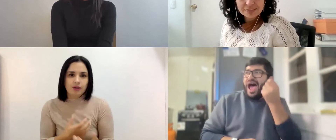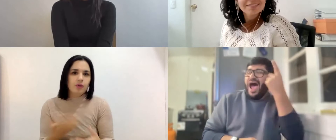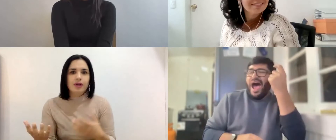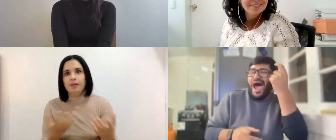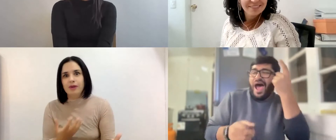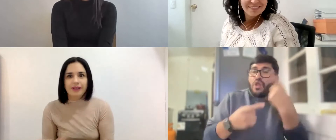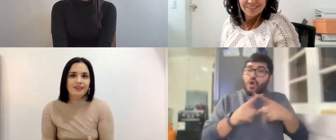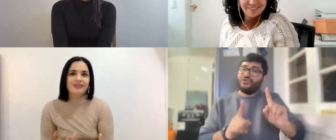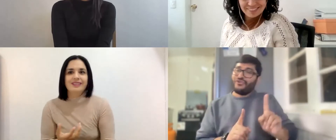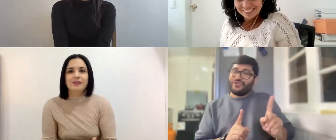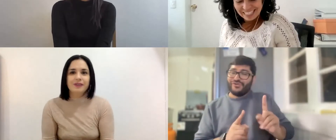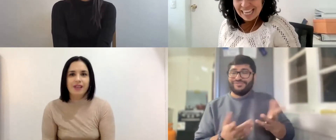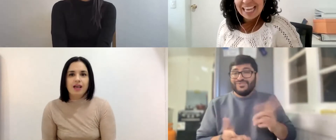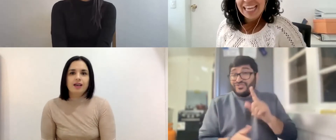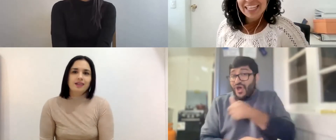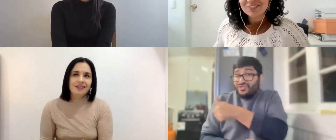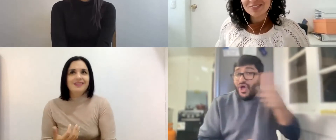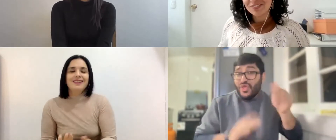volando. Pero ¿cómo le explico esto? Así como,